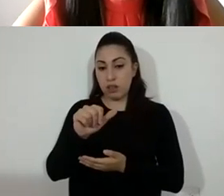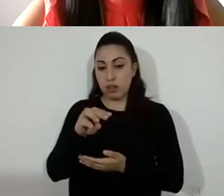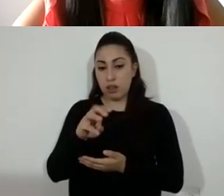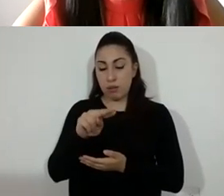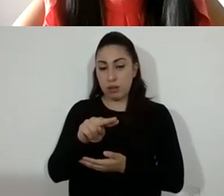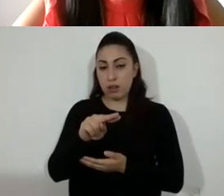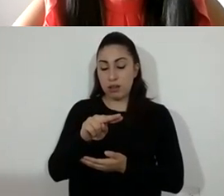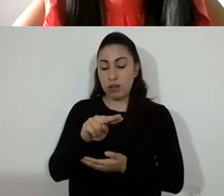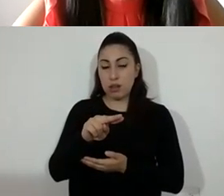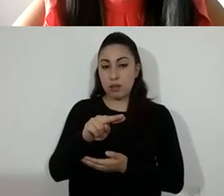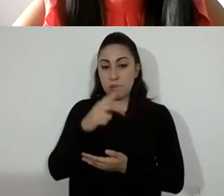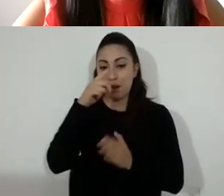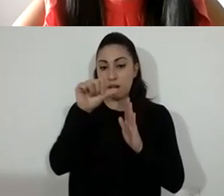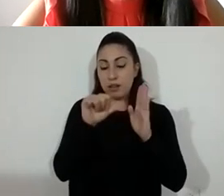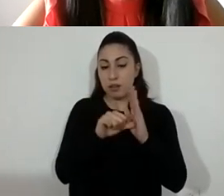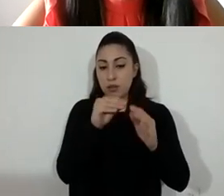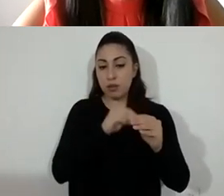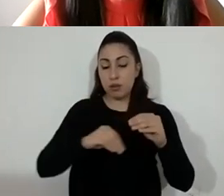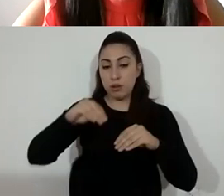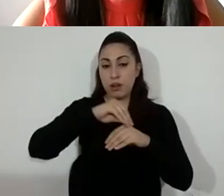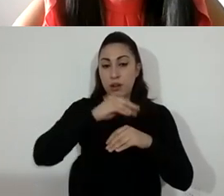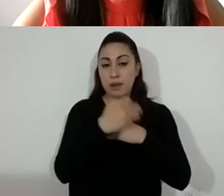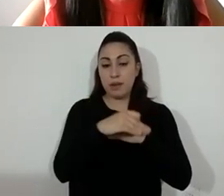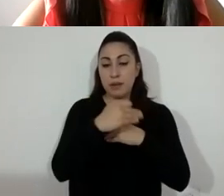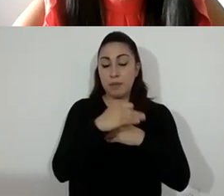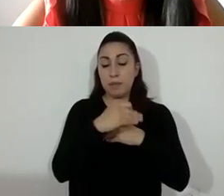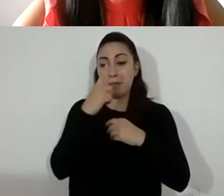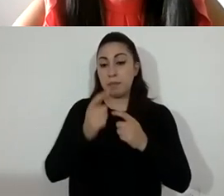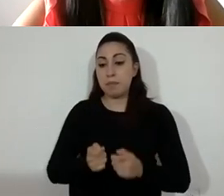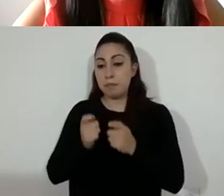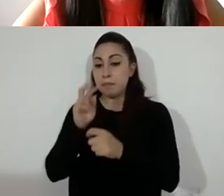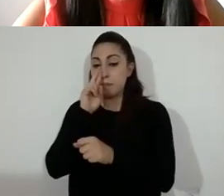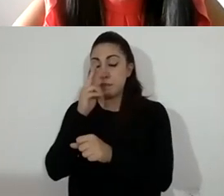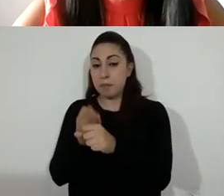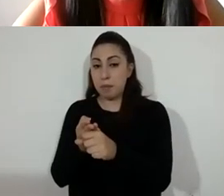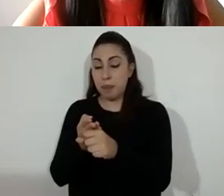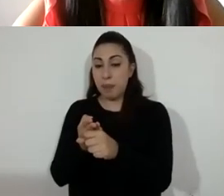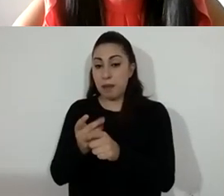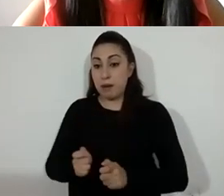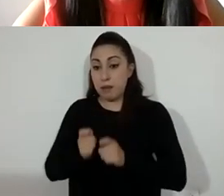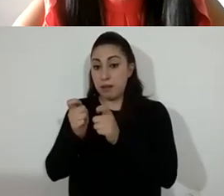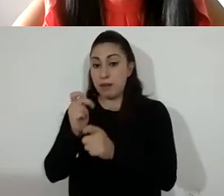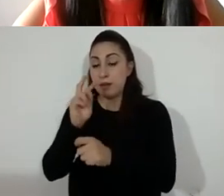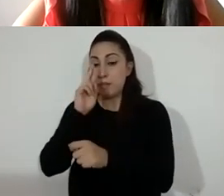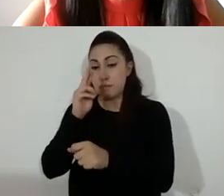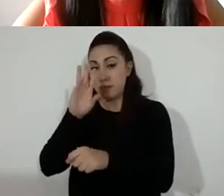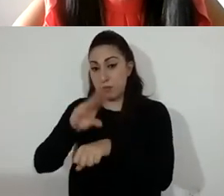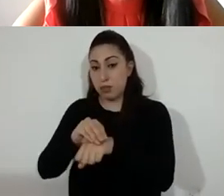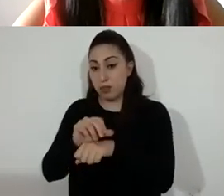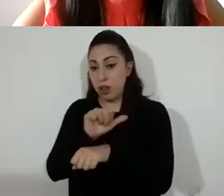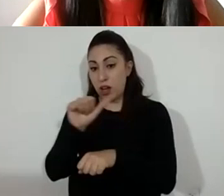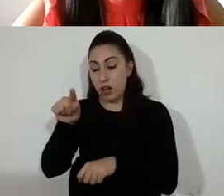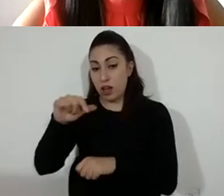de fracción normativa que faculta, le da facultades a las